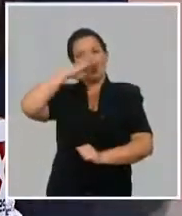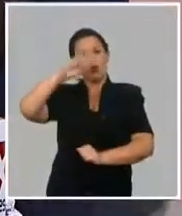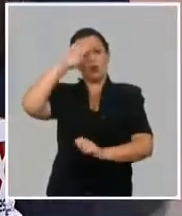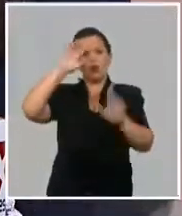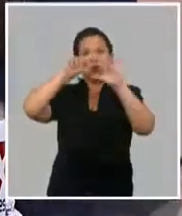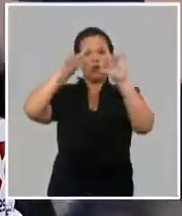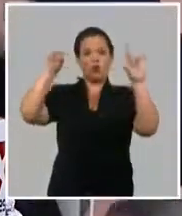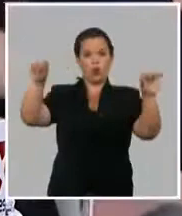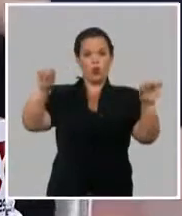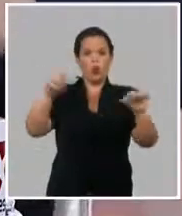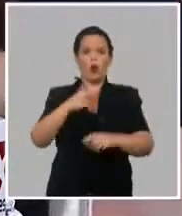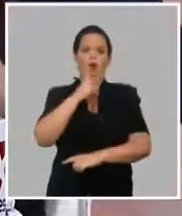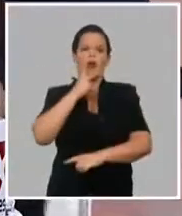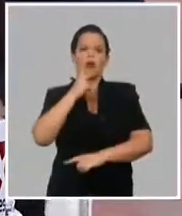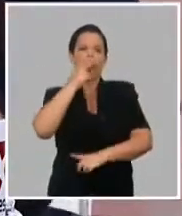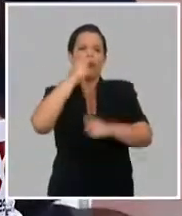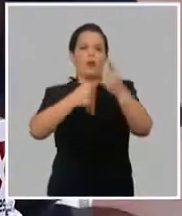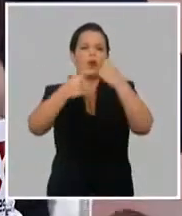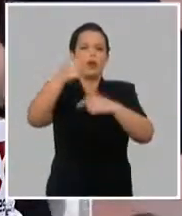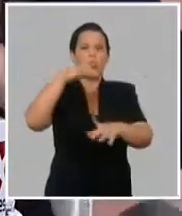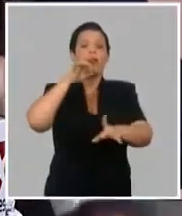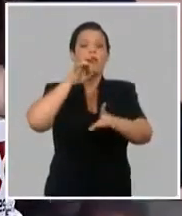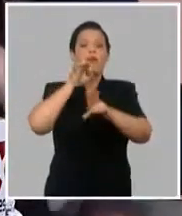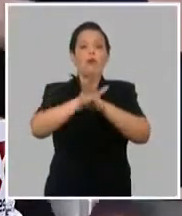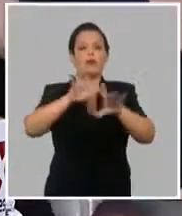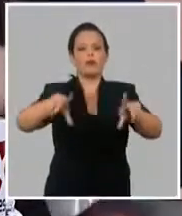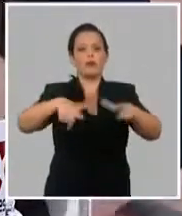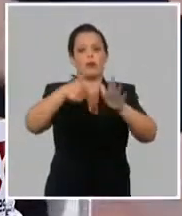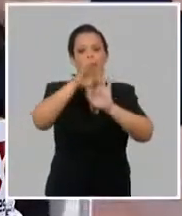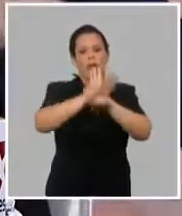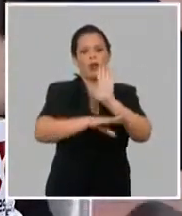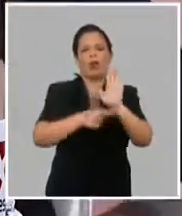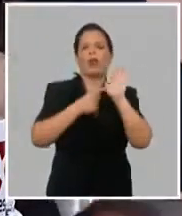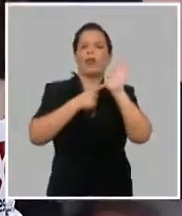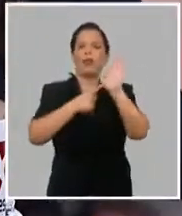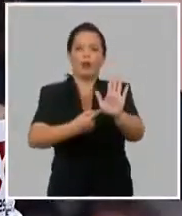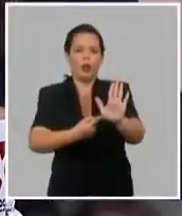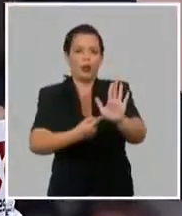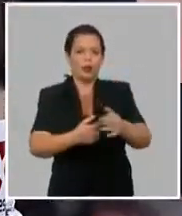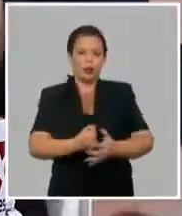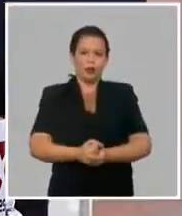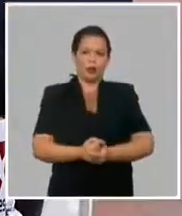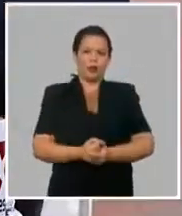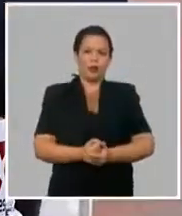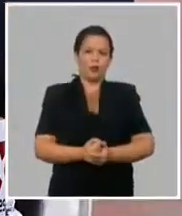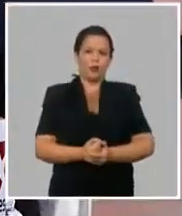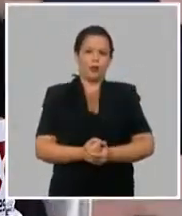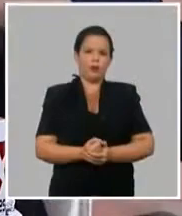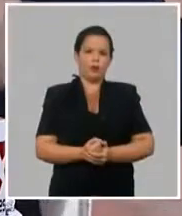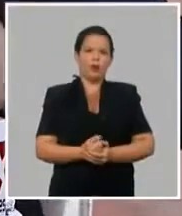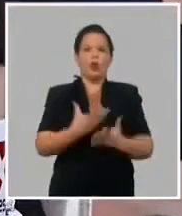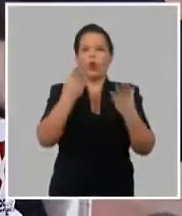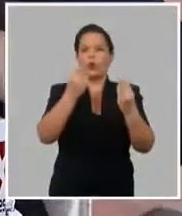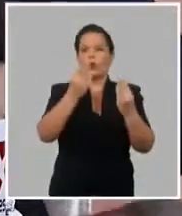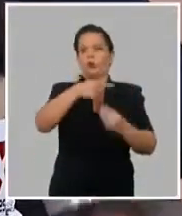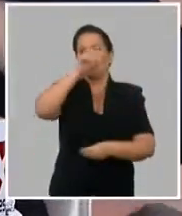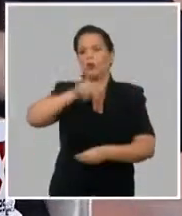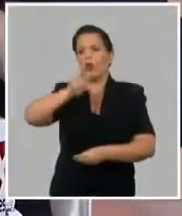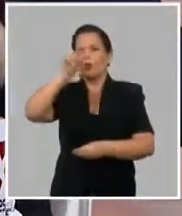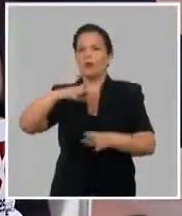esa comunicación y se toman medidas que lo demuestran decenas y decenas de compañeros de diferentes organizaciones